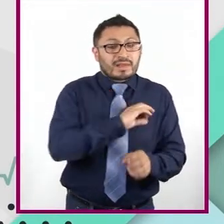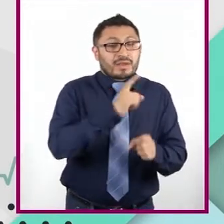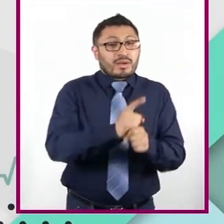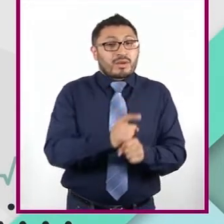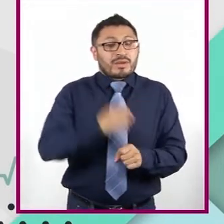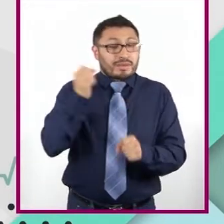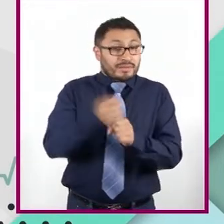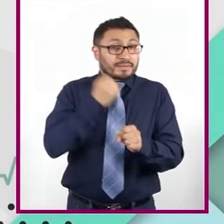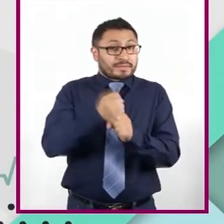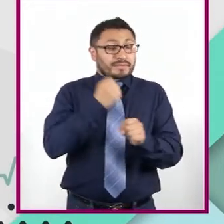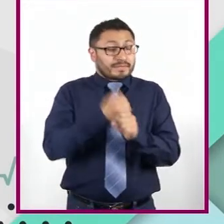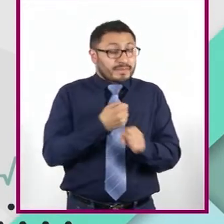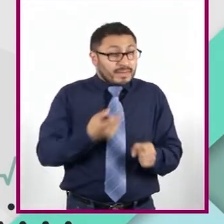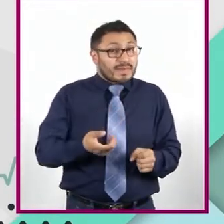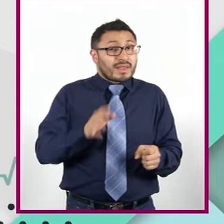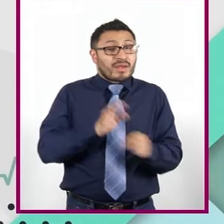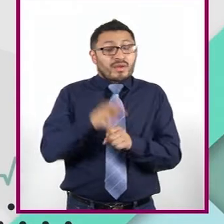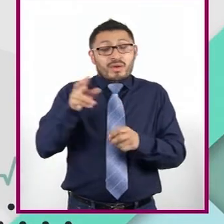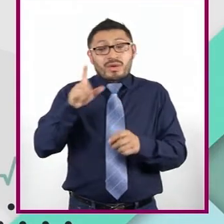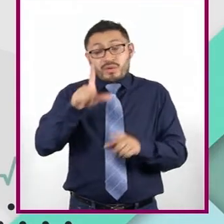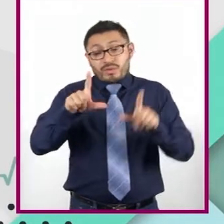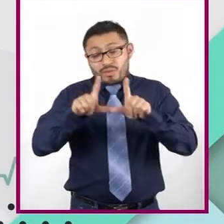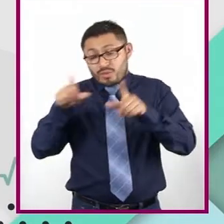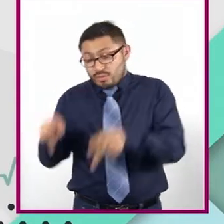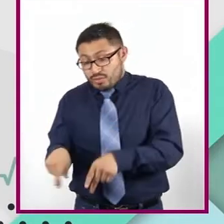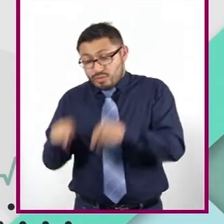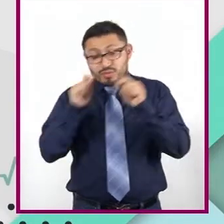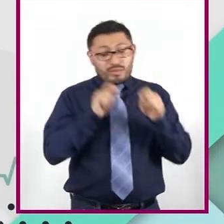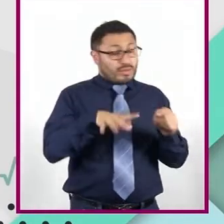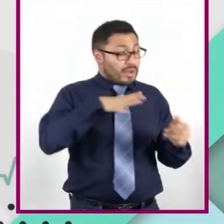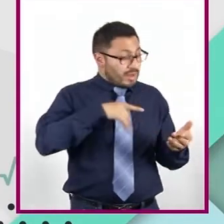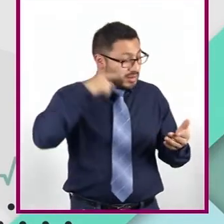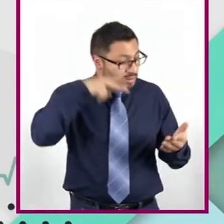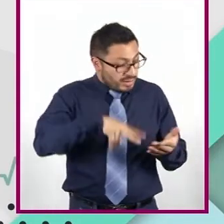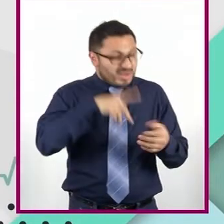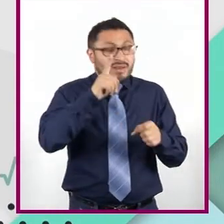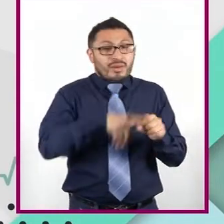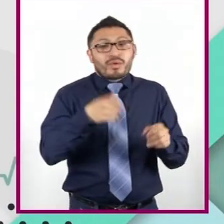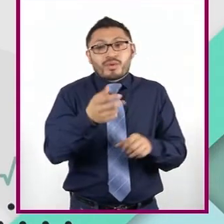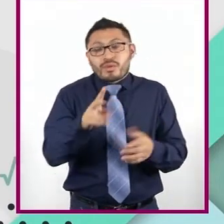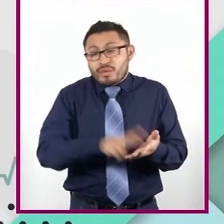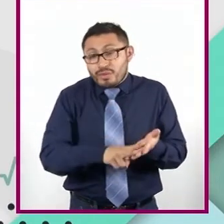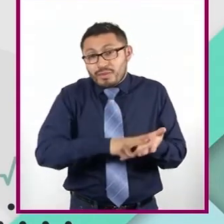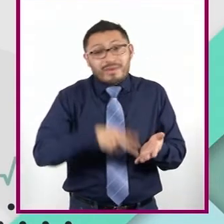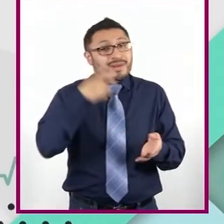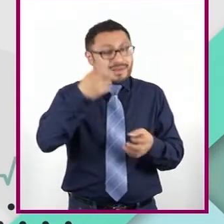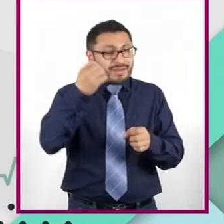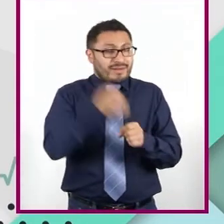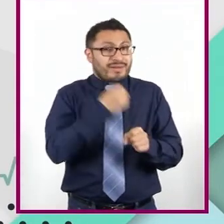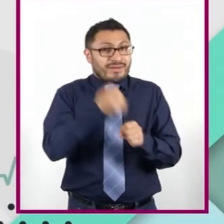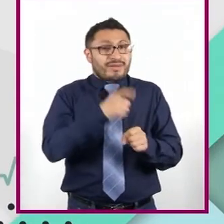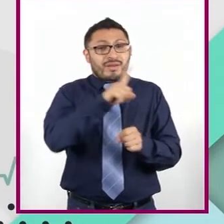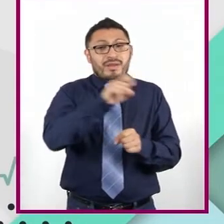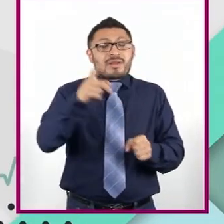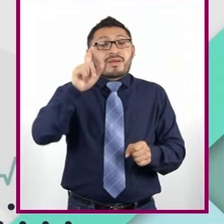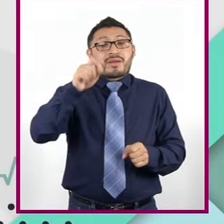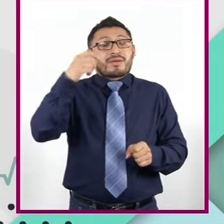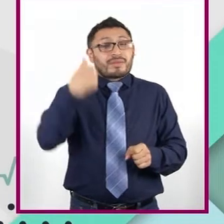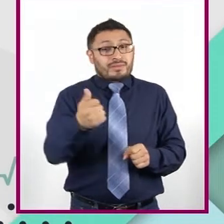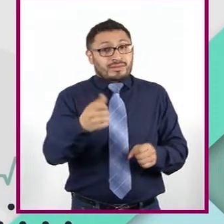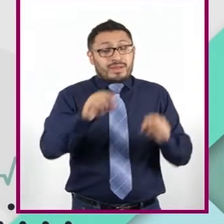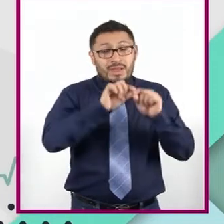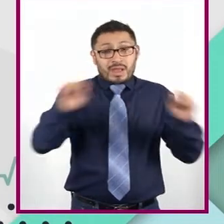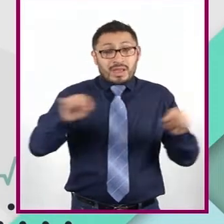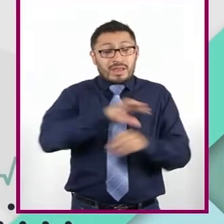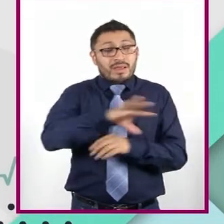probabilidad frecuencial de que al sustraer una carta, ésta sea de color verde. Es su frecuencia 126 entre